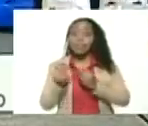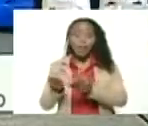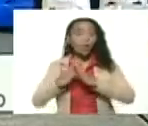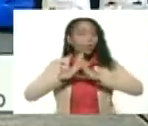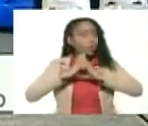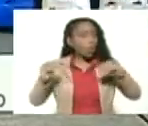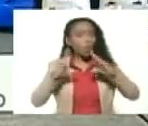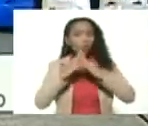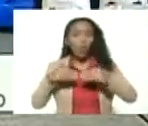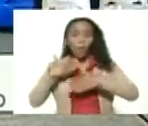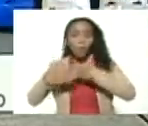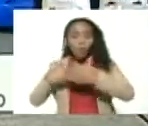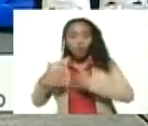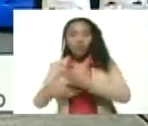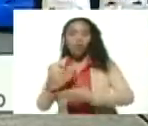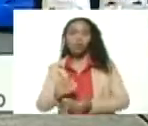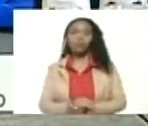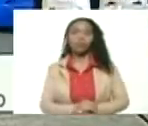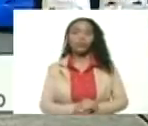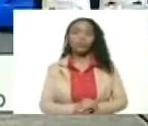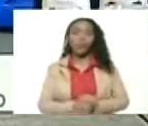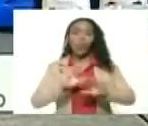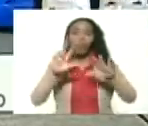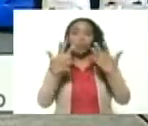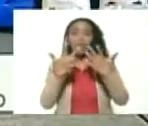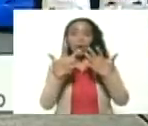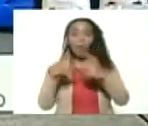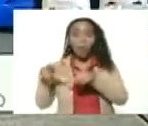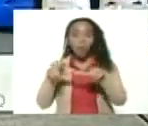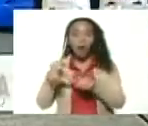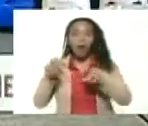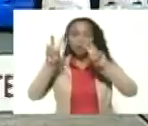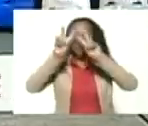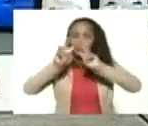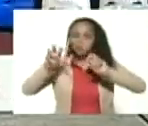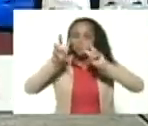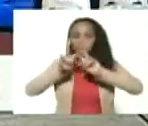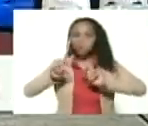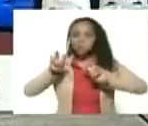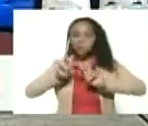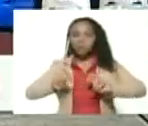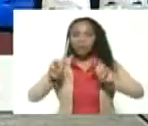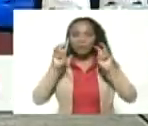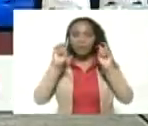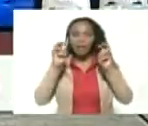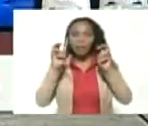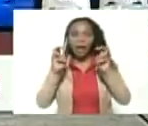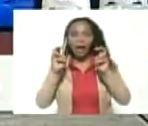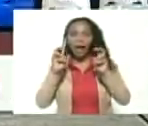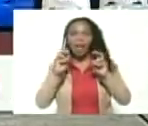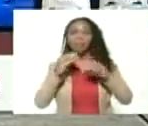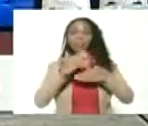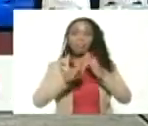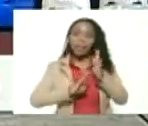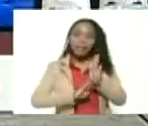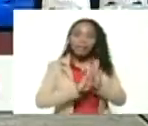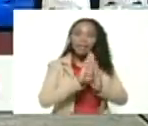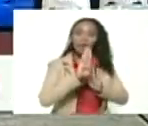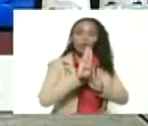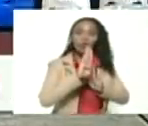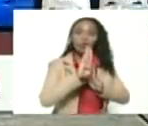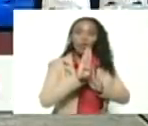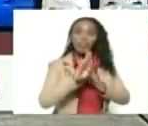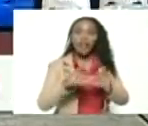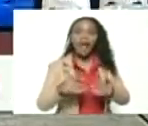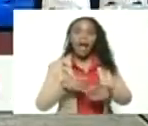todo, la producción. En octavo lugar, la investigación, el desarrollo y la innovación. Es fundamental